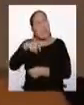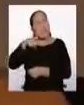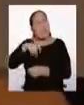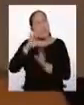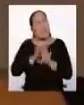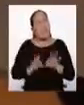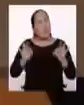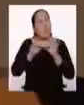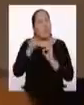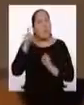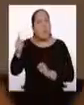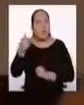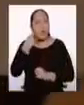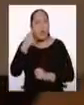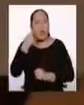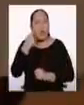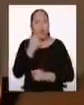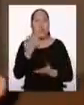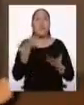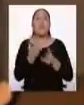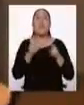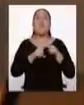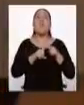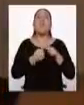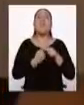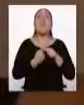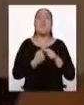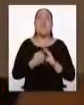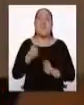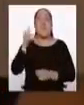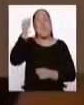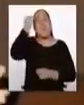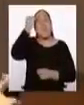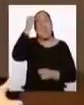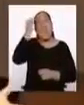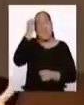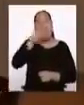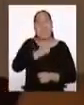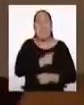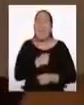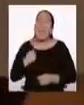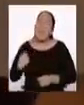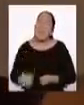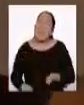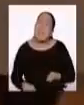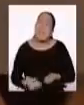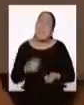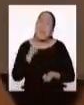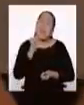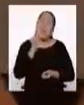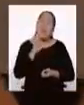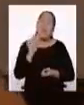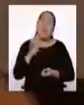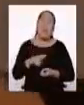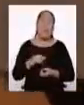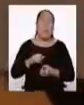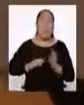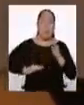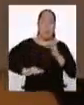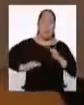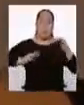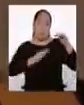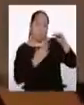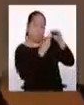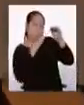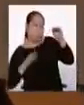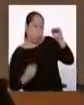así que me los llevo a Huancayo, a 3.500, imagínense al chino y al turco y al vietnamita 3.500, se querían morir. Pero